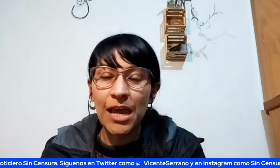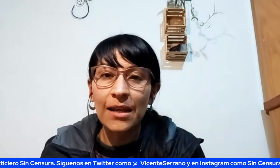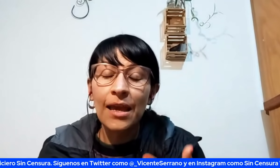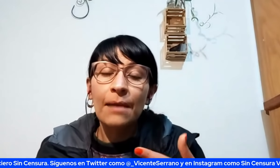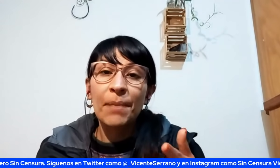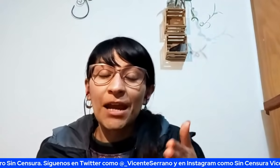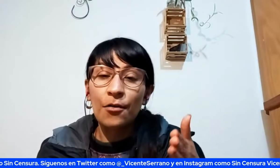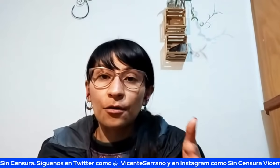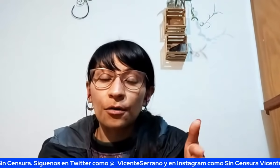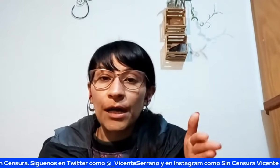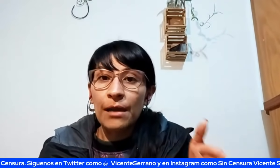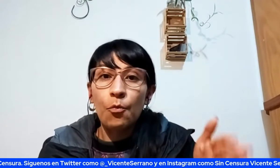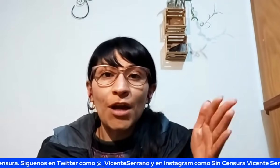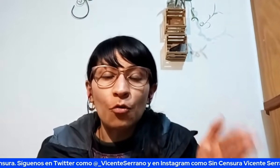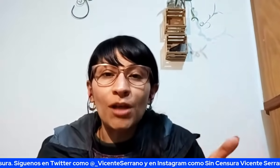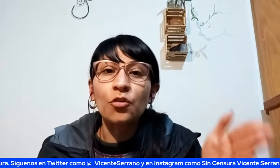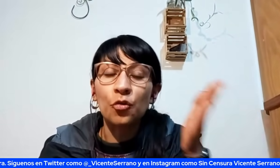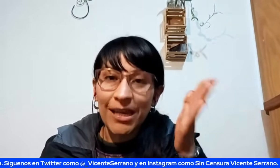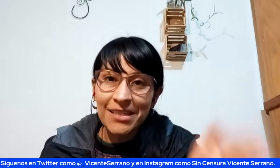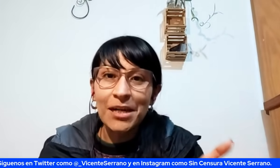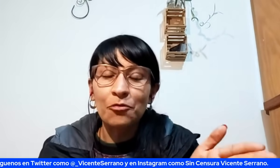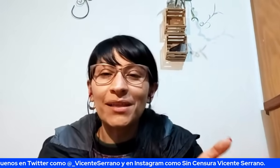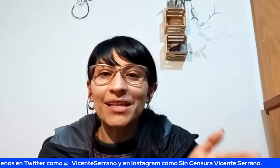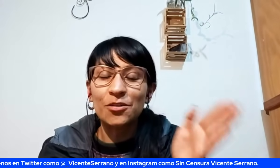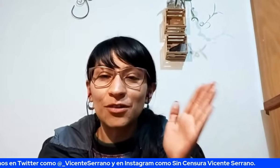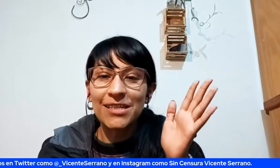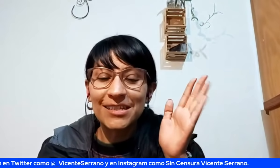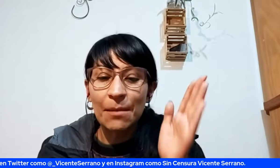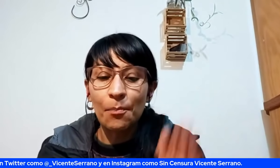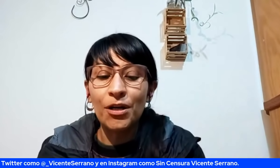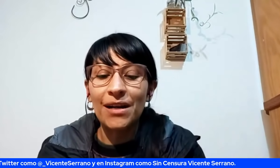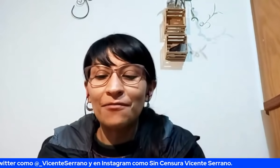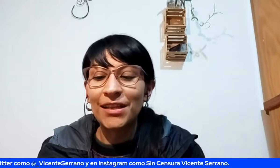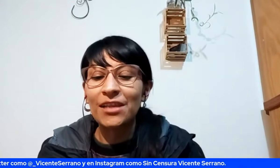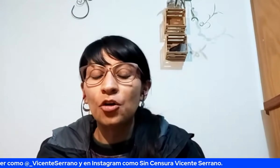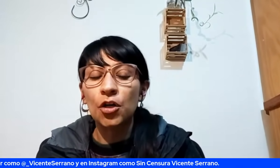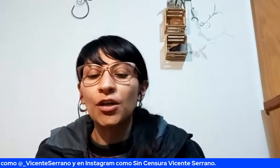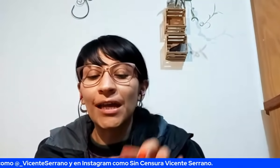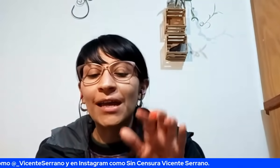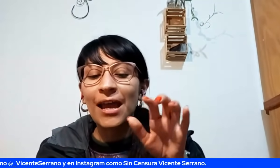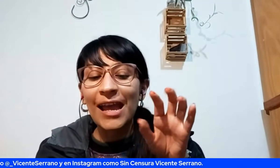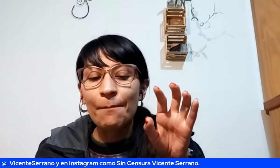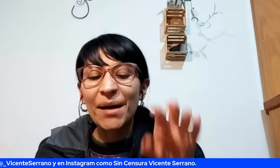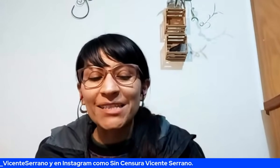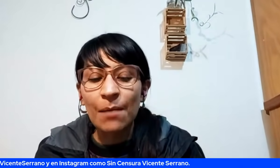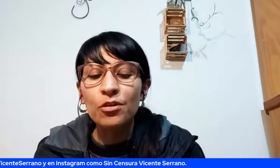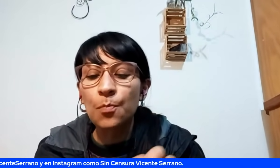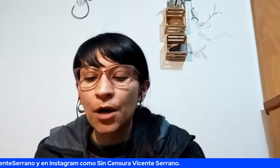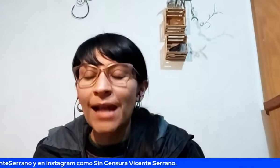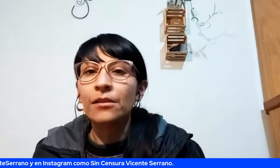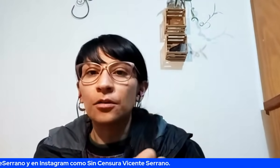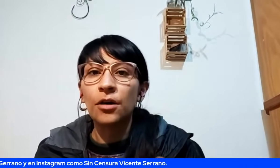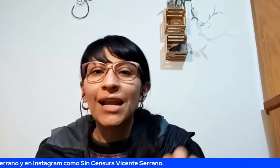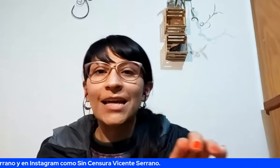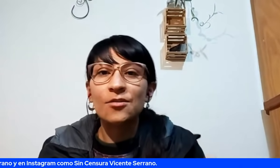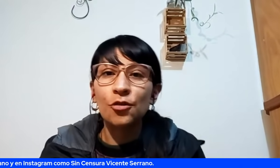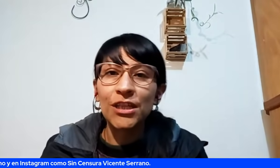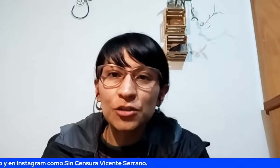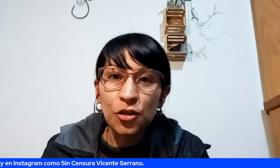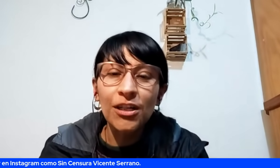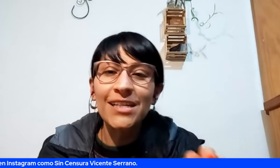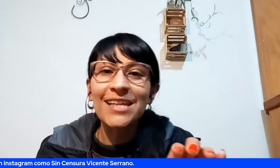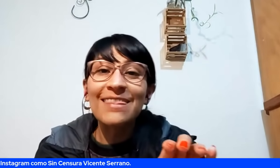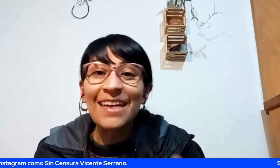visión social. Pero bueno, cuando estas argumentaciones se ponen enfrente, yo creo que pasamos por alto